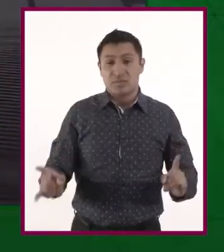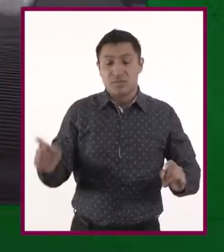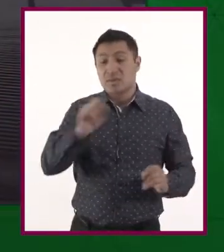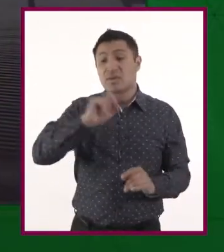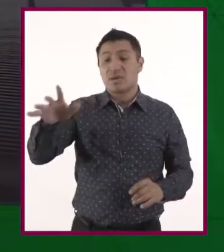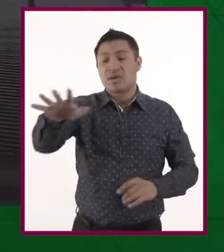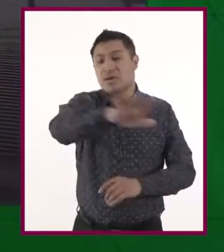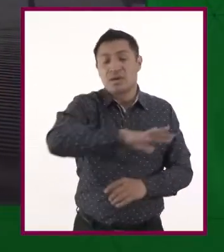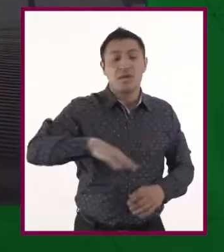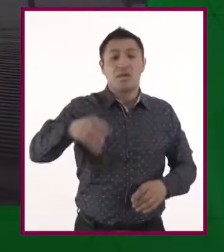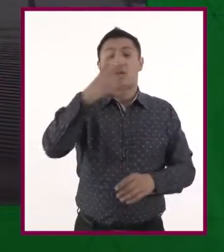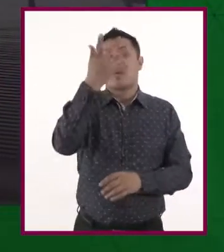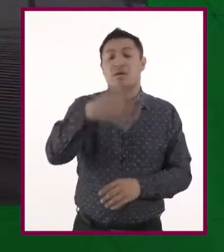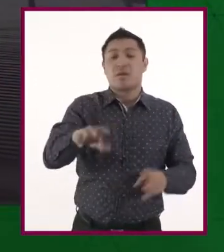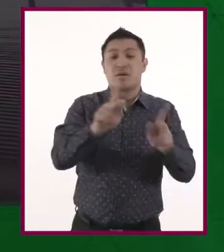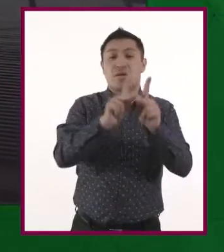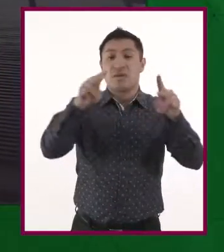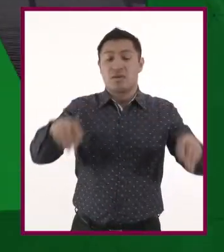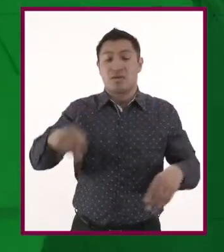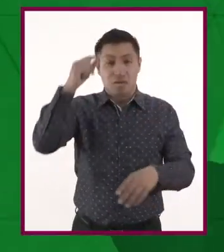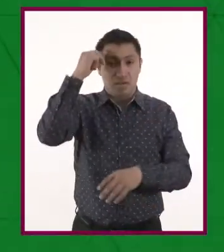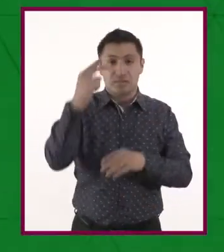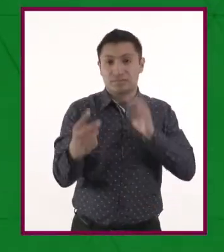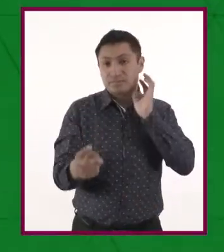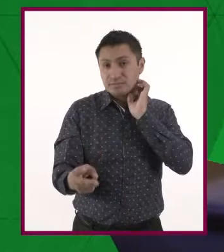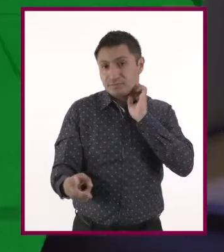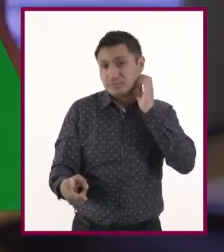de 10 kilómetros cuadrados.